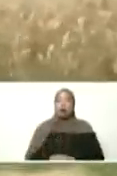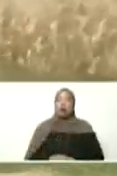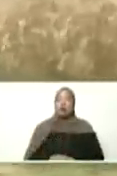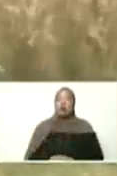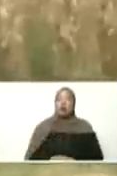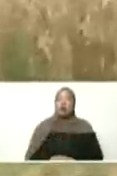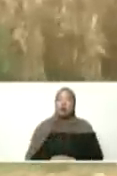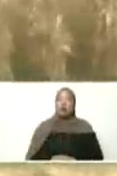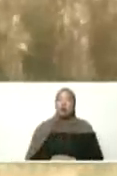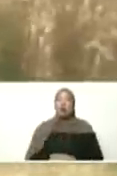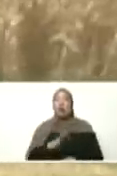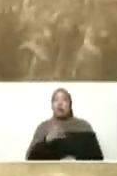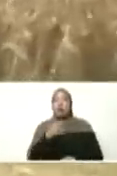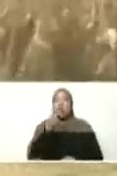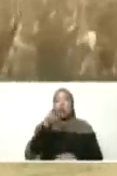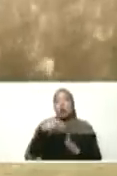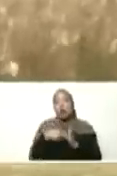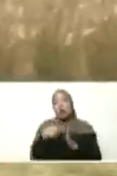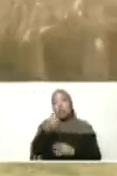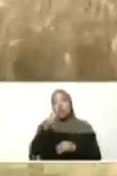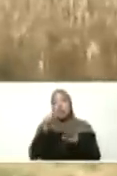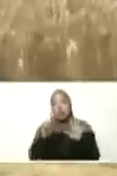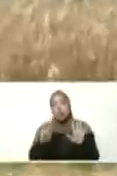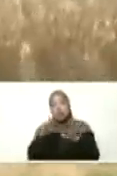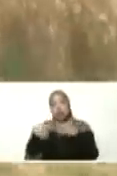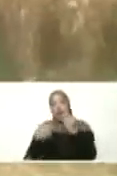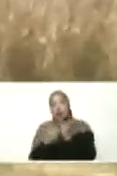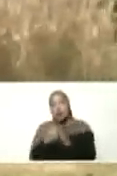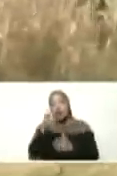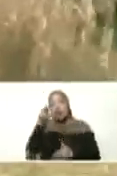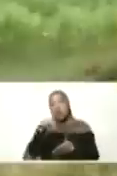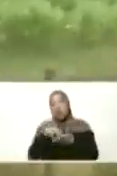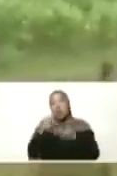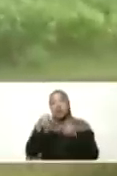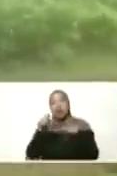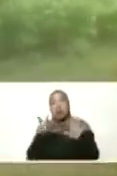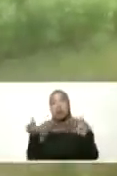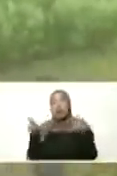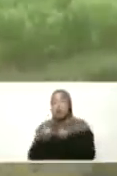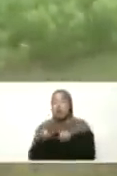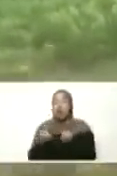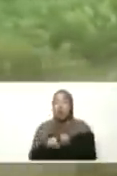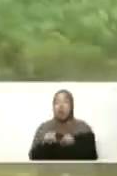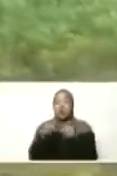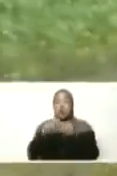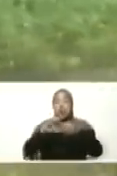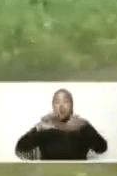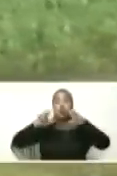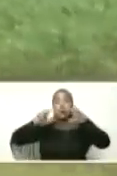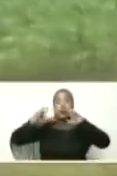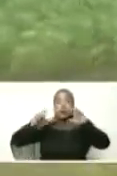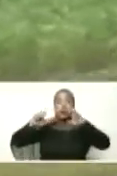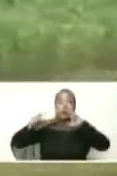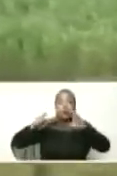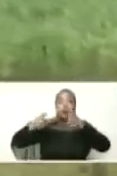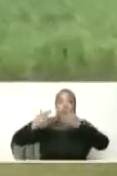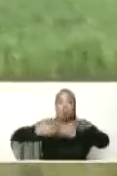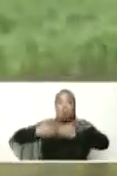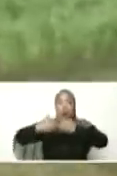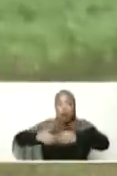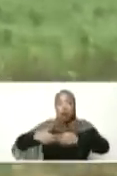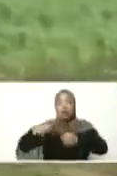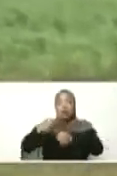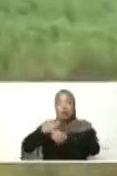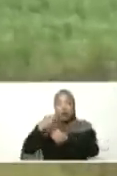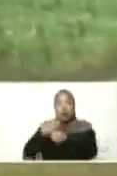año 2016-2017 nos planteamos con excedentes de ese mismo maíz construir una pequeña agroindustria de harina que lleva